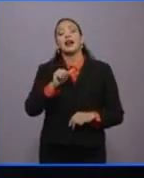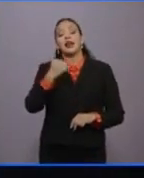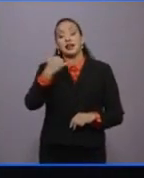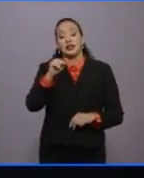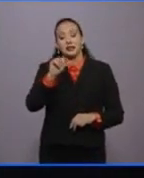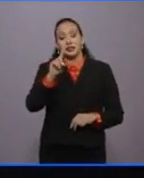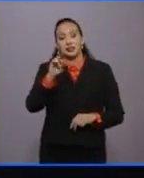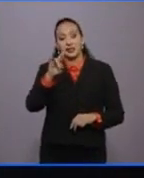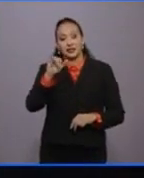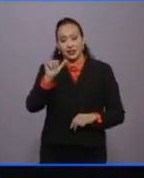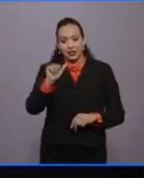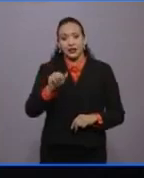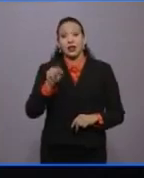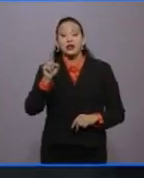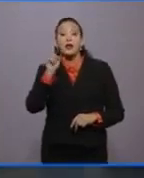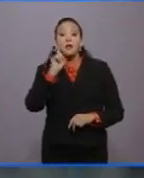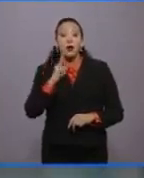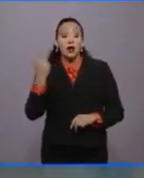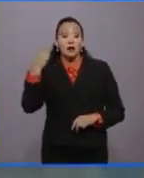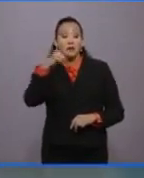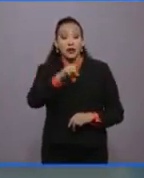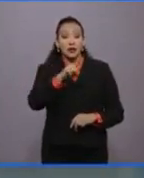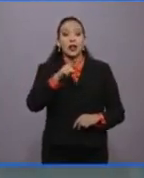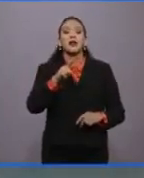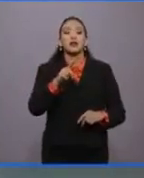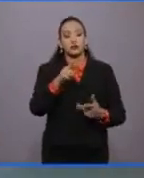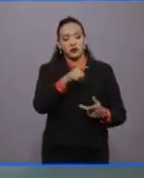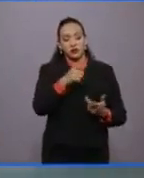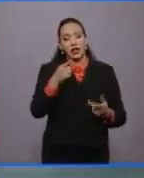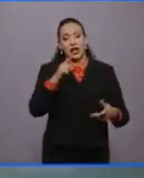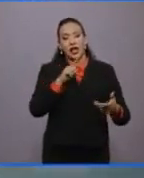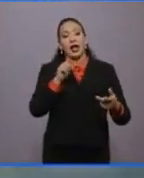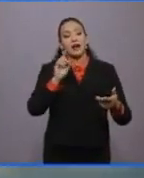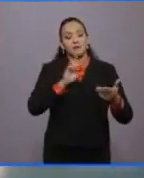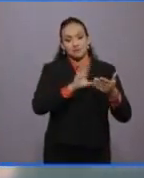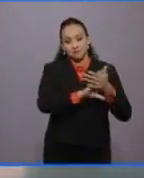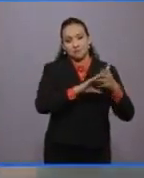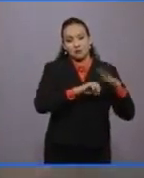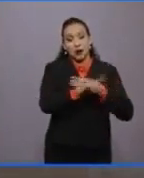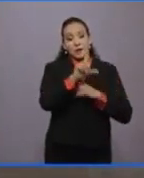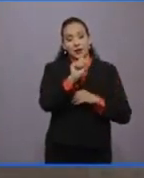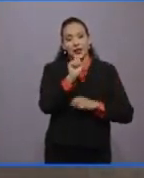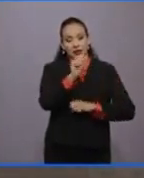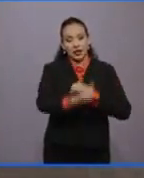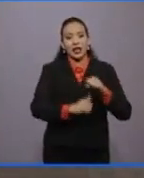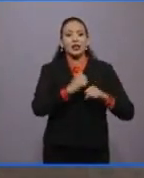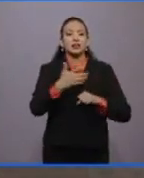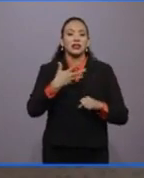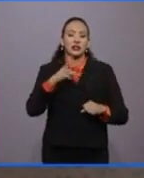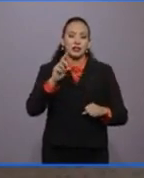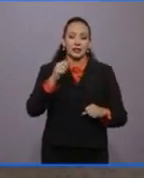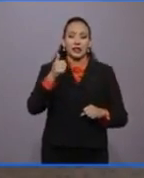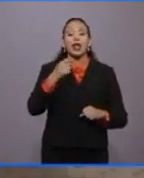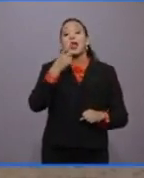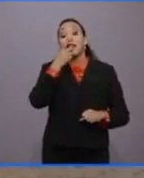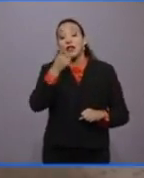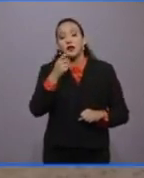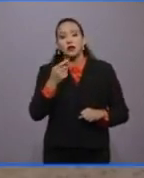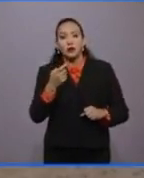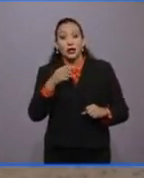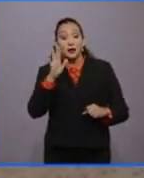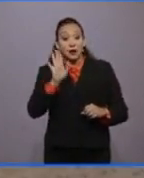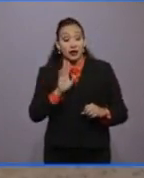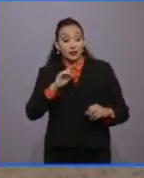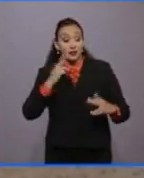de 33 años, quien fue sentenciada en 2016 a 20 años de prisión por tentativa de homicidio de sus 4